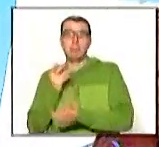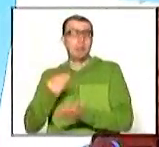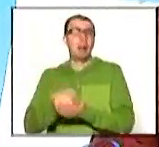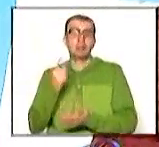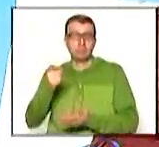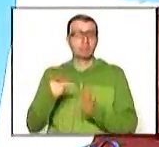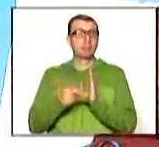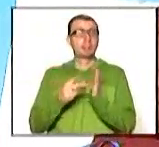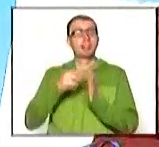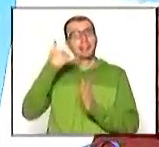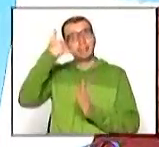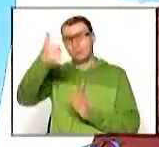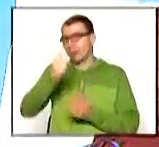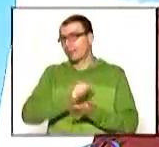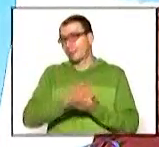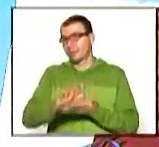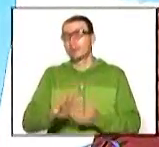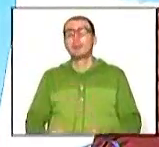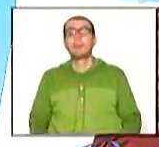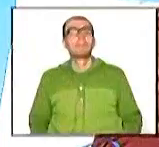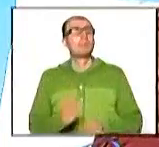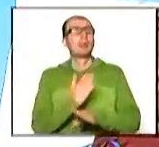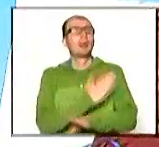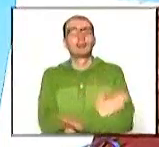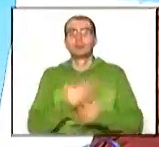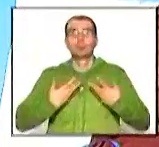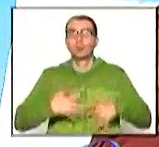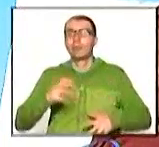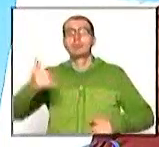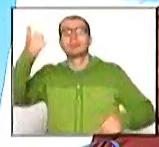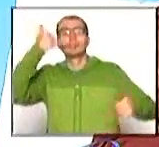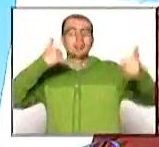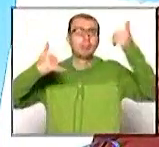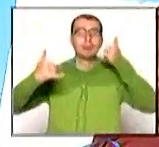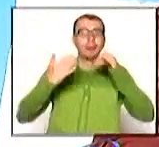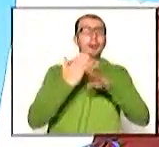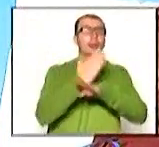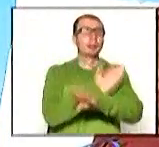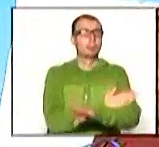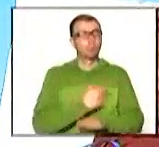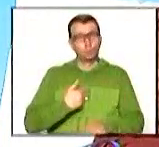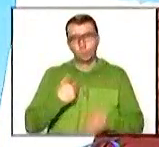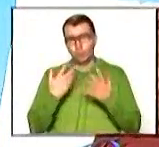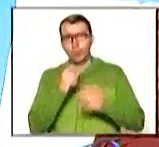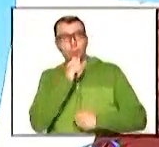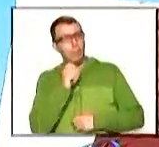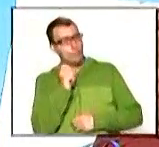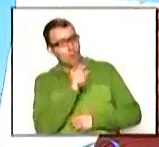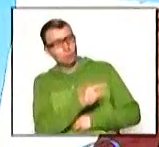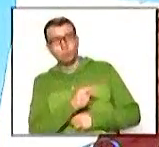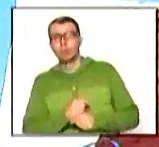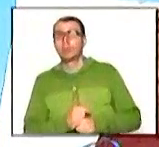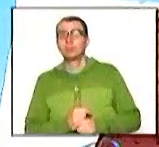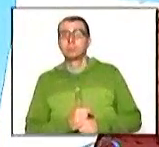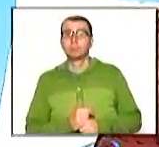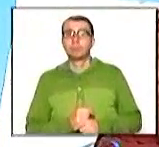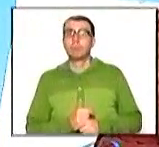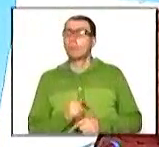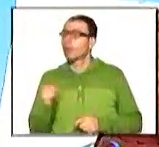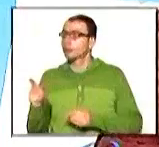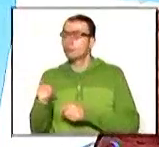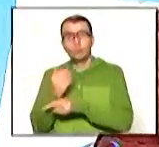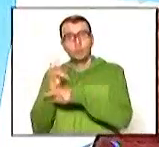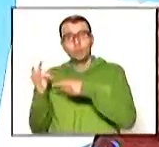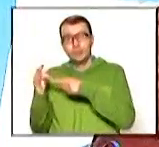018000-127222. Antes de cualquier comunicación de este tipo, quiero hacerle esta pregunta que a su vez nos transmiten